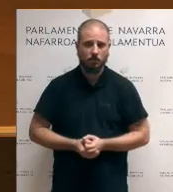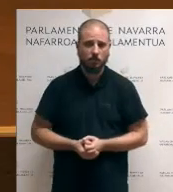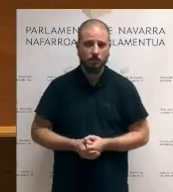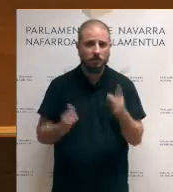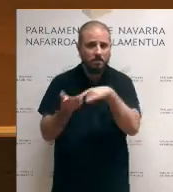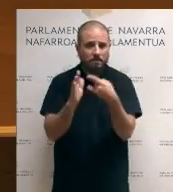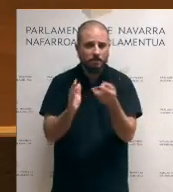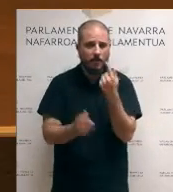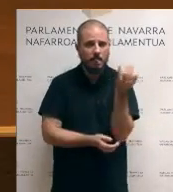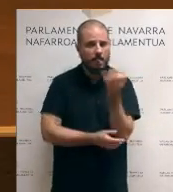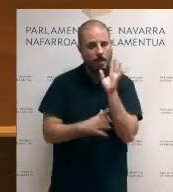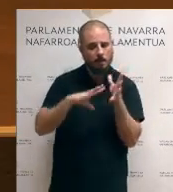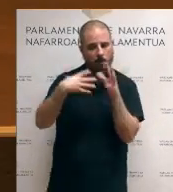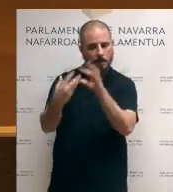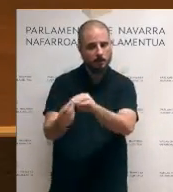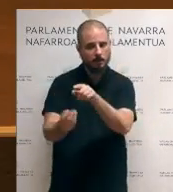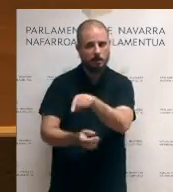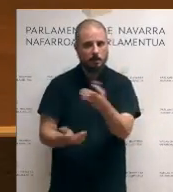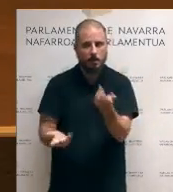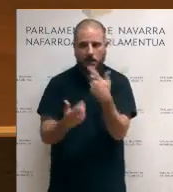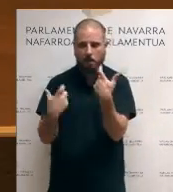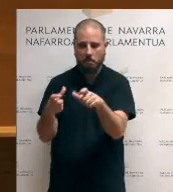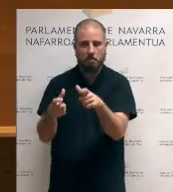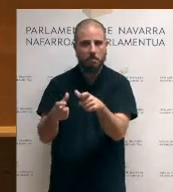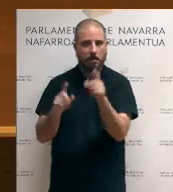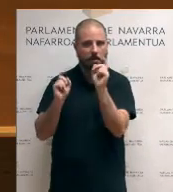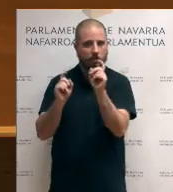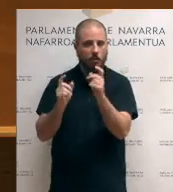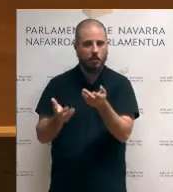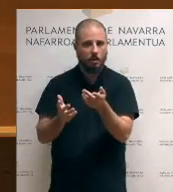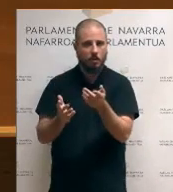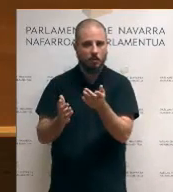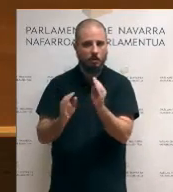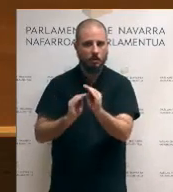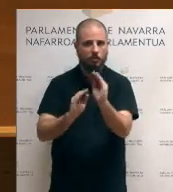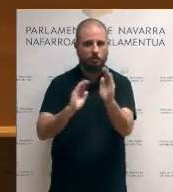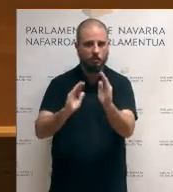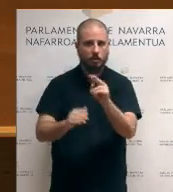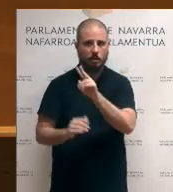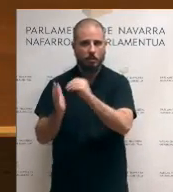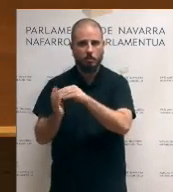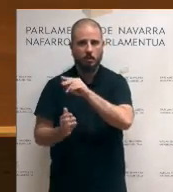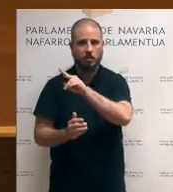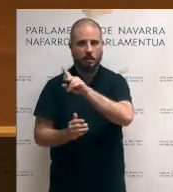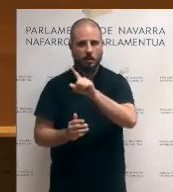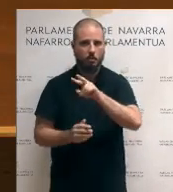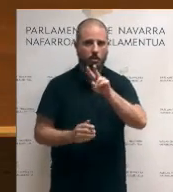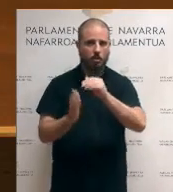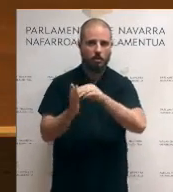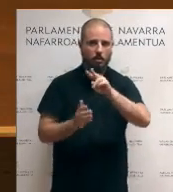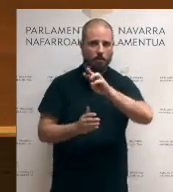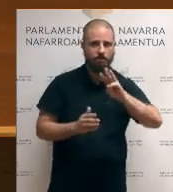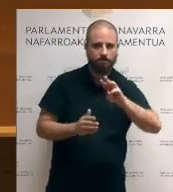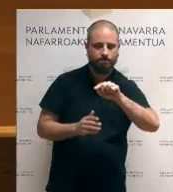ajustarse a lo que estableciera el propio Departamento de Educación para el periodo 2021-2023. Y ahí,